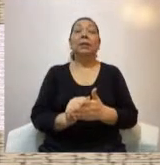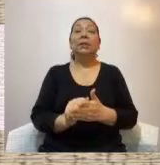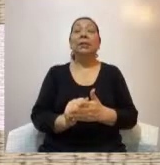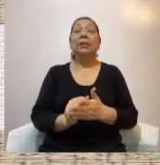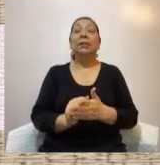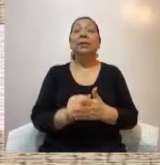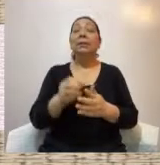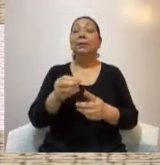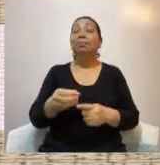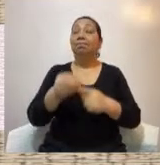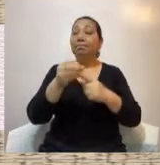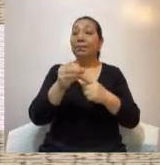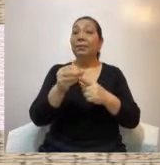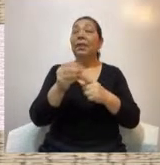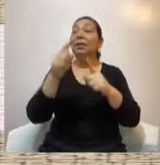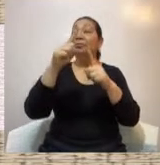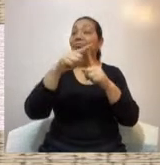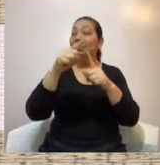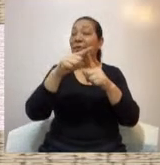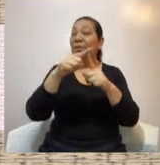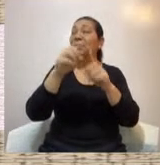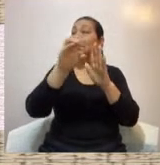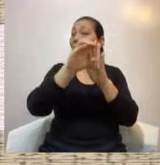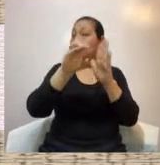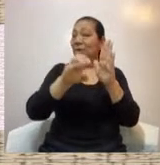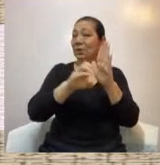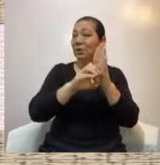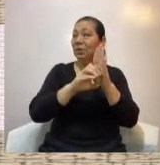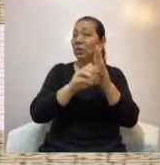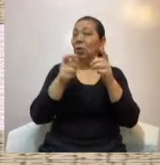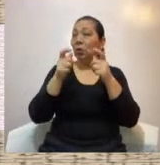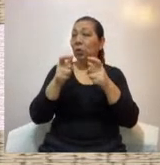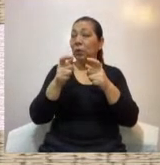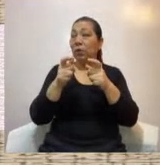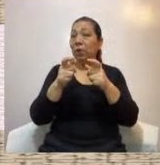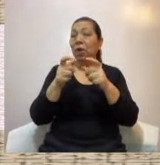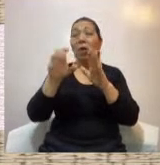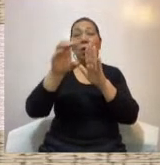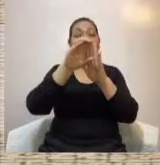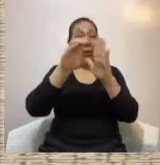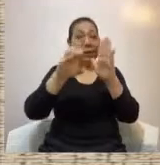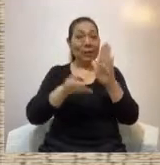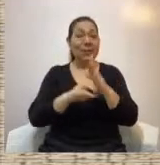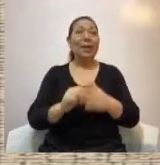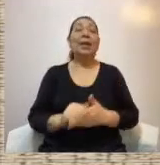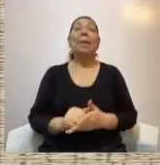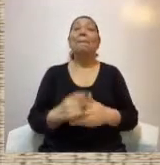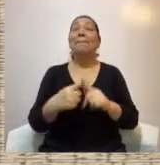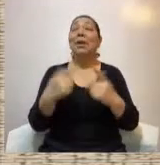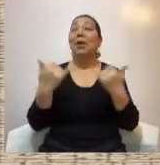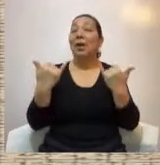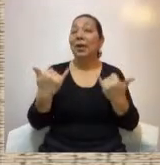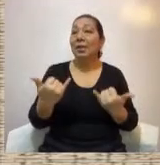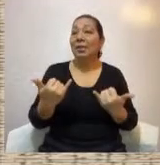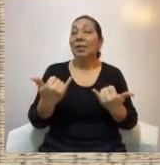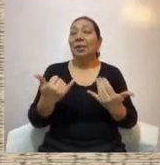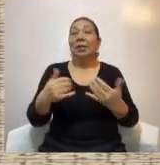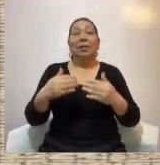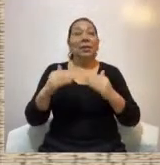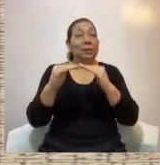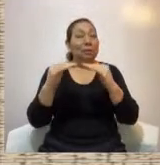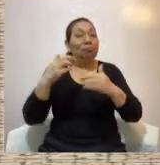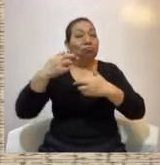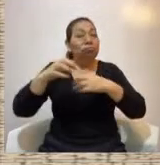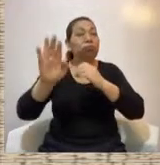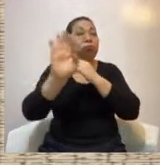involucrados en el caso específico, el tribunal lo que va a hacer es ejercer un control difuso de constitucionalidad, ¿no? Esto debido a que